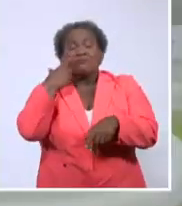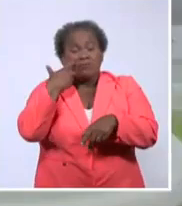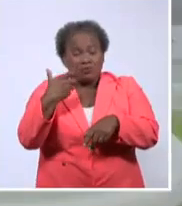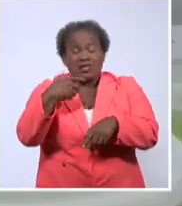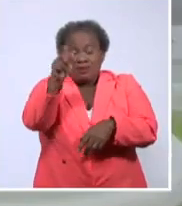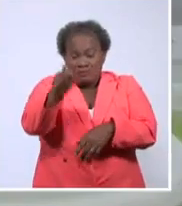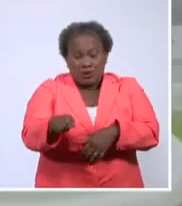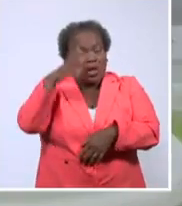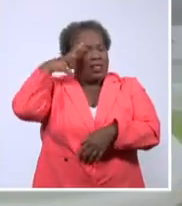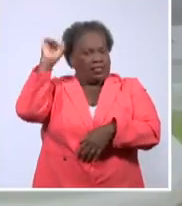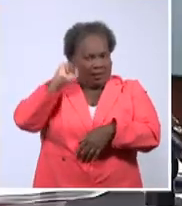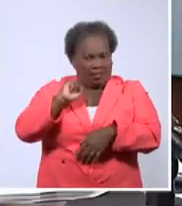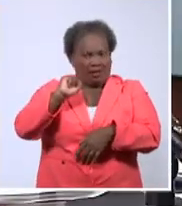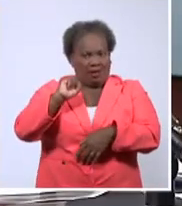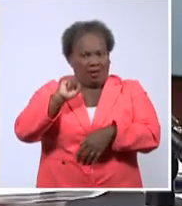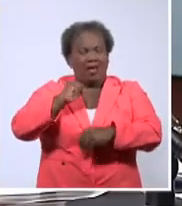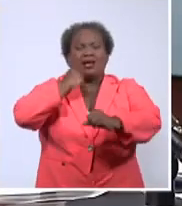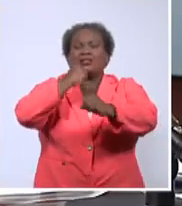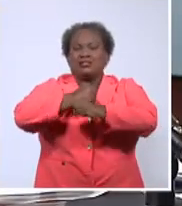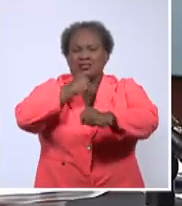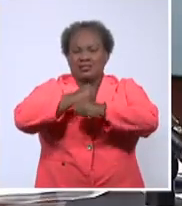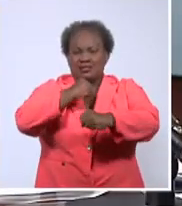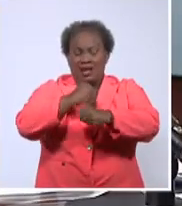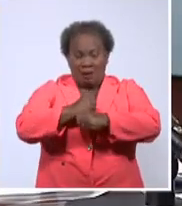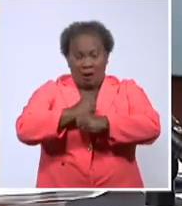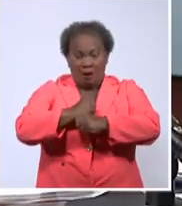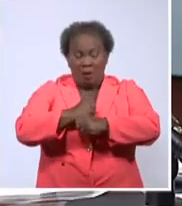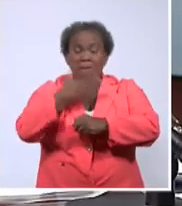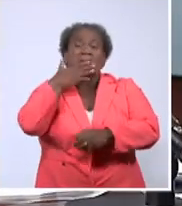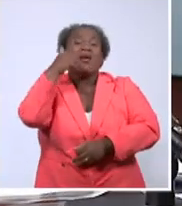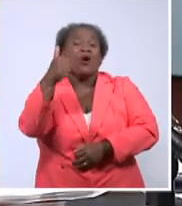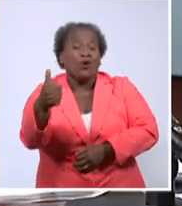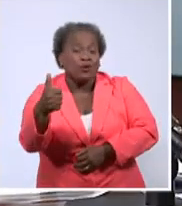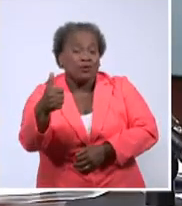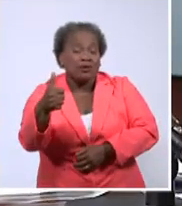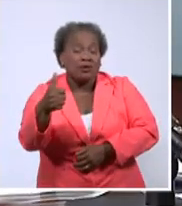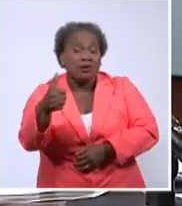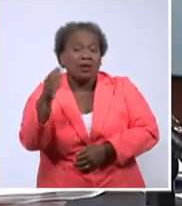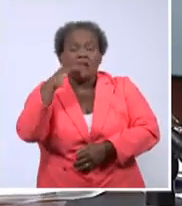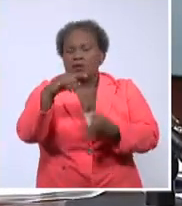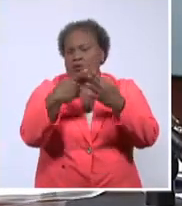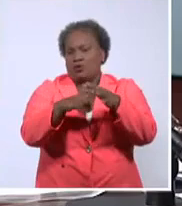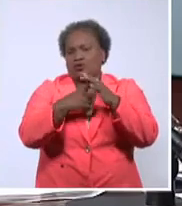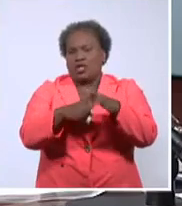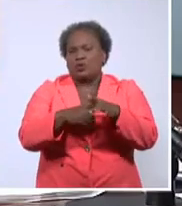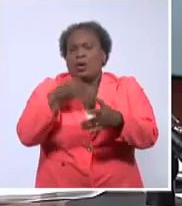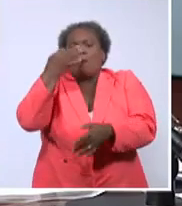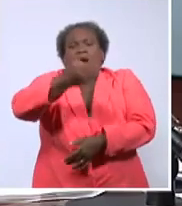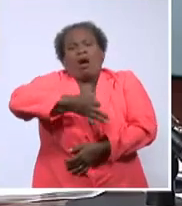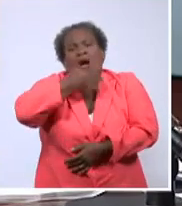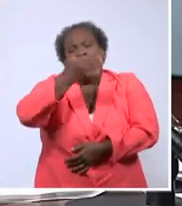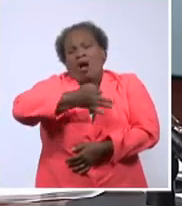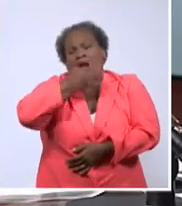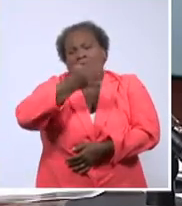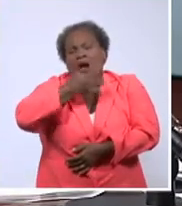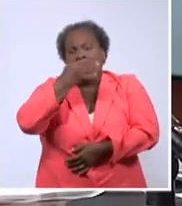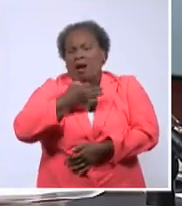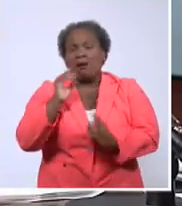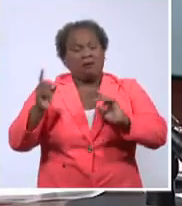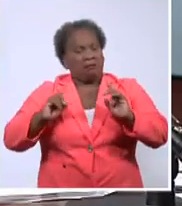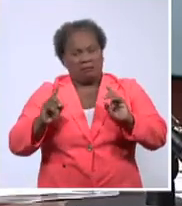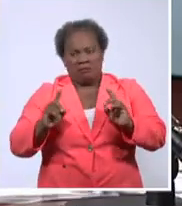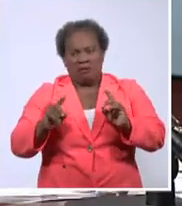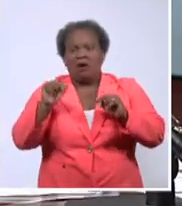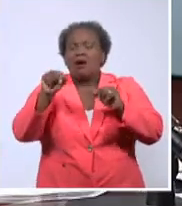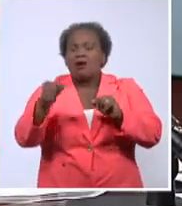que ante el trabajo tenemos que ser todos más eficientes y eso no se resuelve con una charla, eso se resuelve además de con eso,